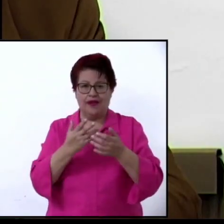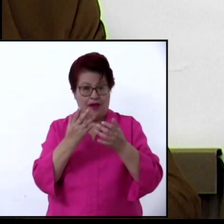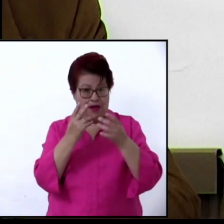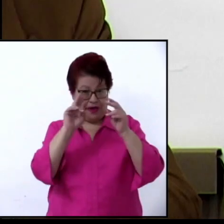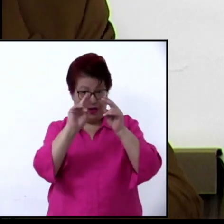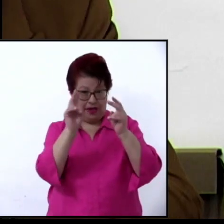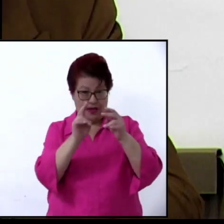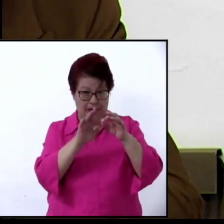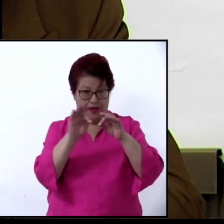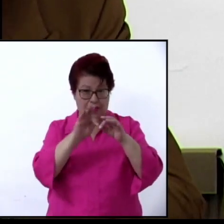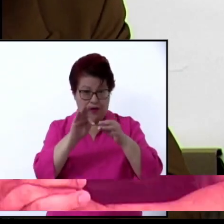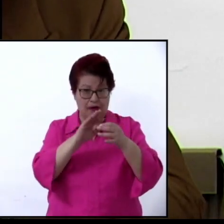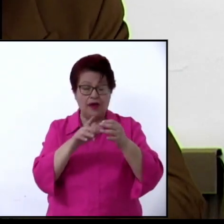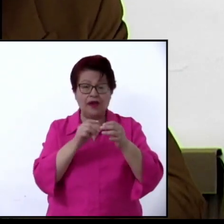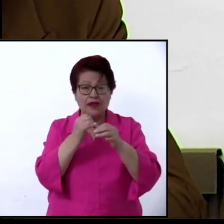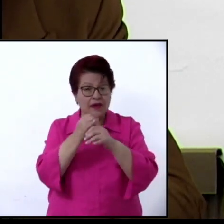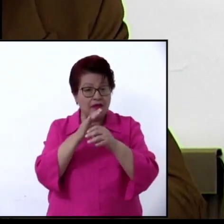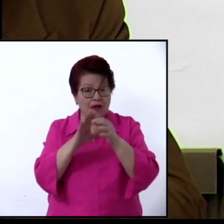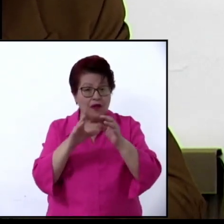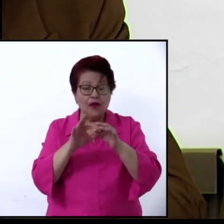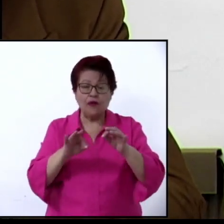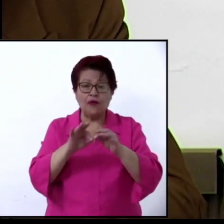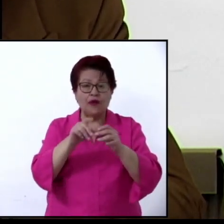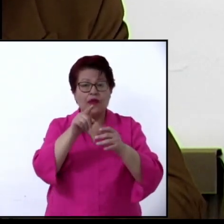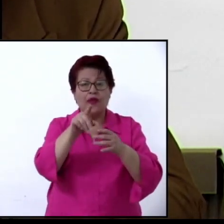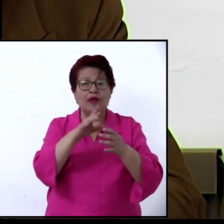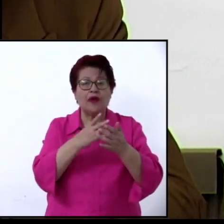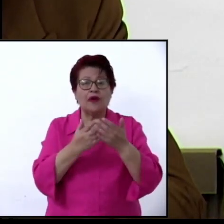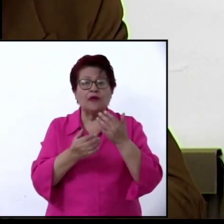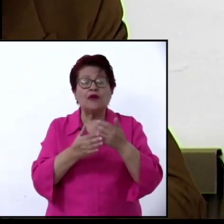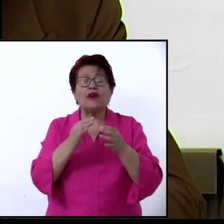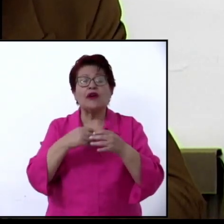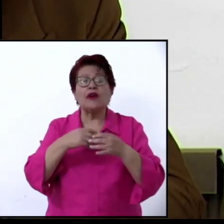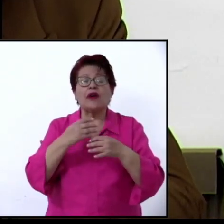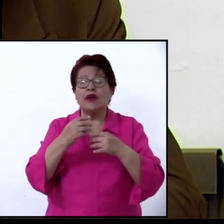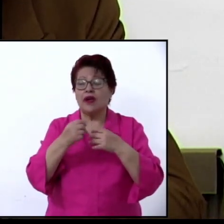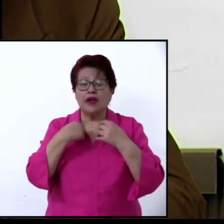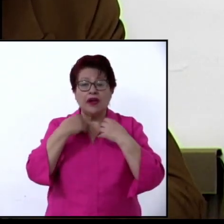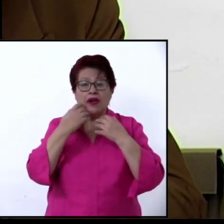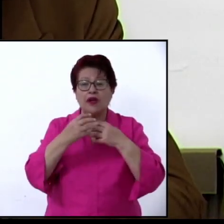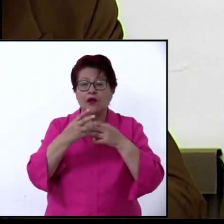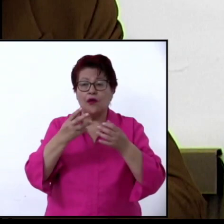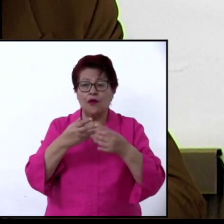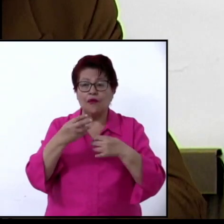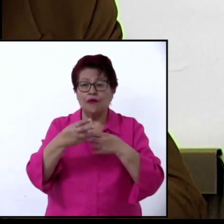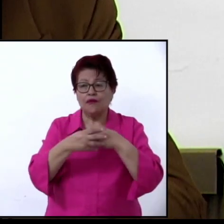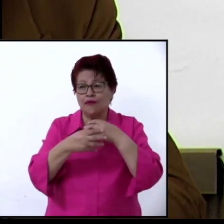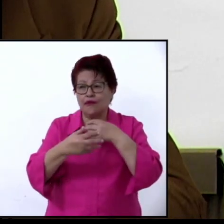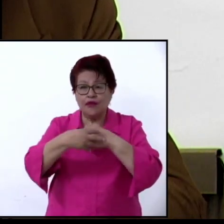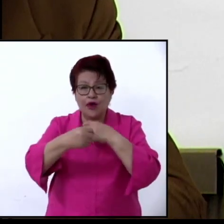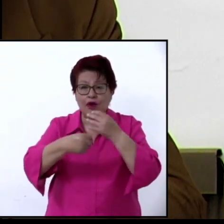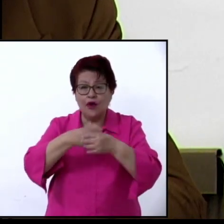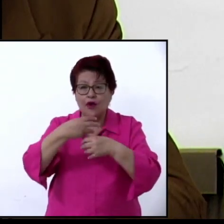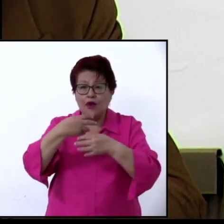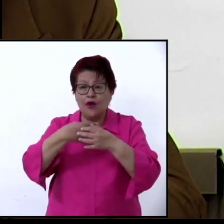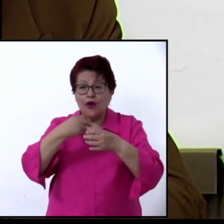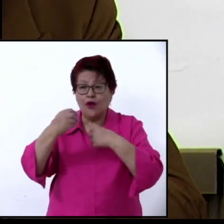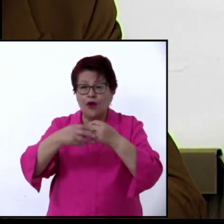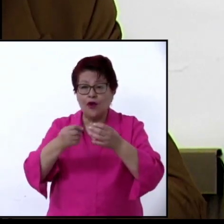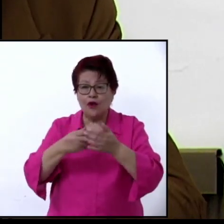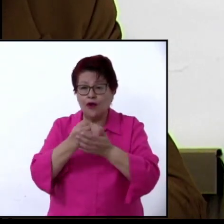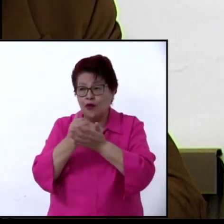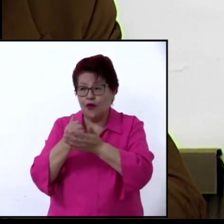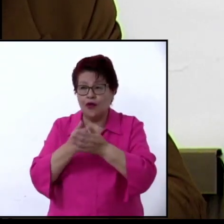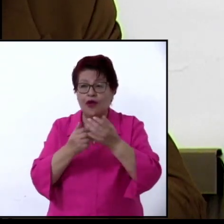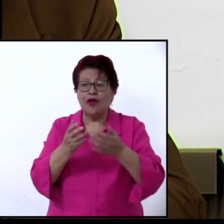tema de empleo, pues son datos importantes los que tenemos que compartir. Primero, quiero comenzar pues